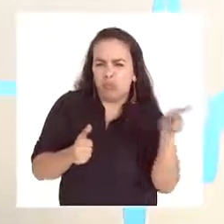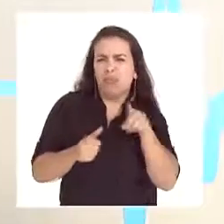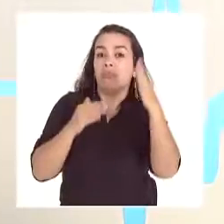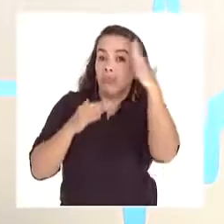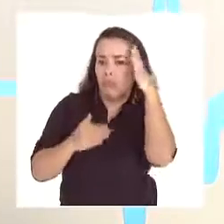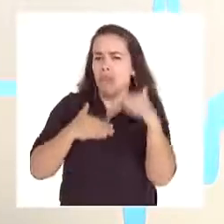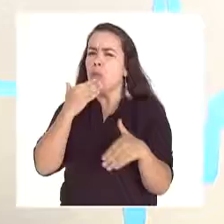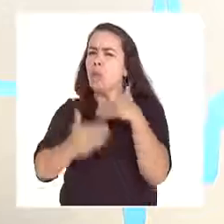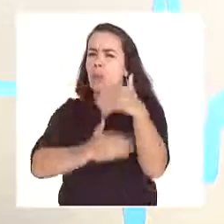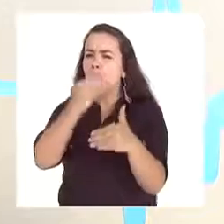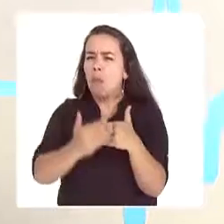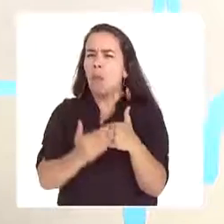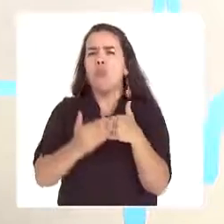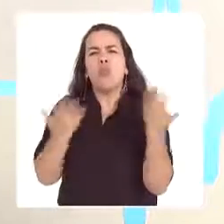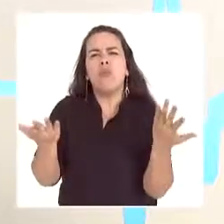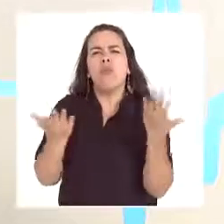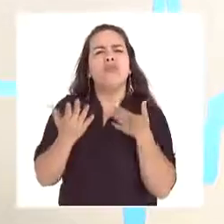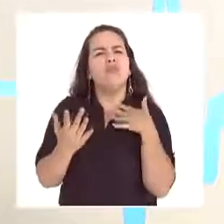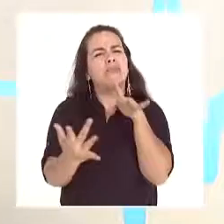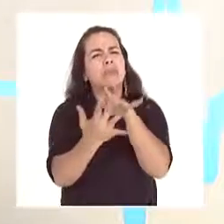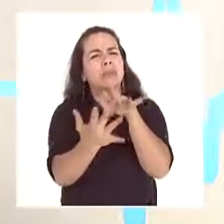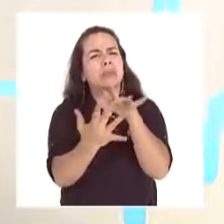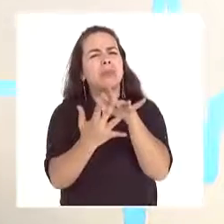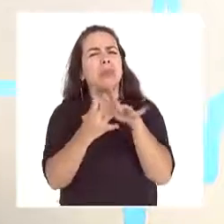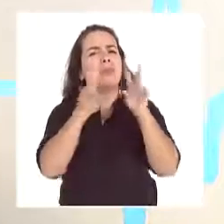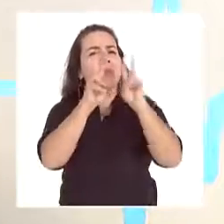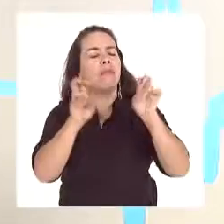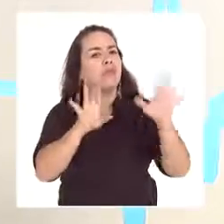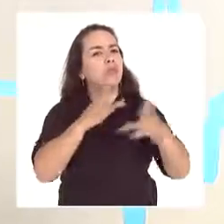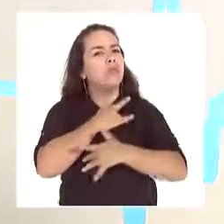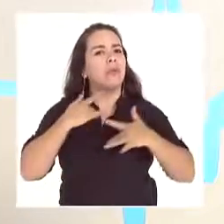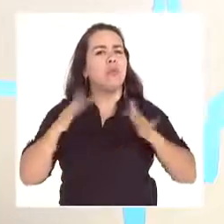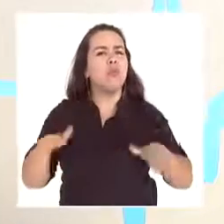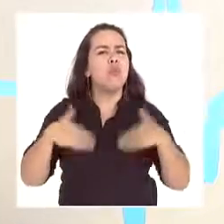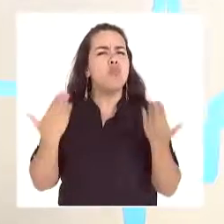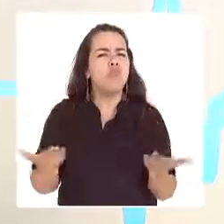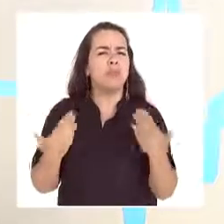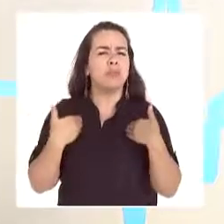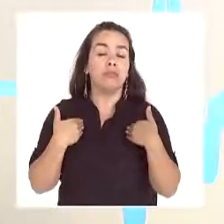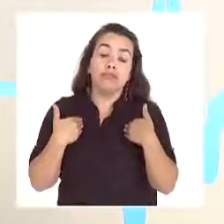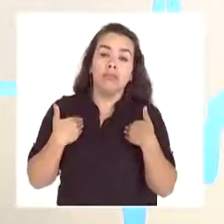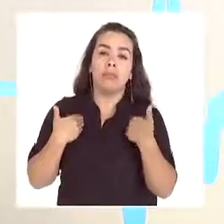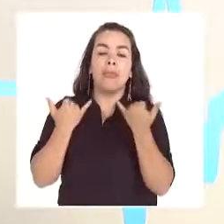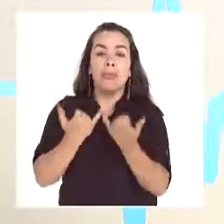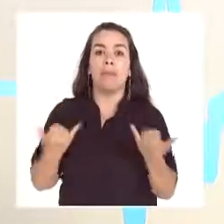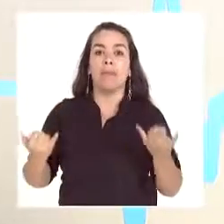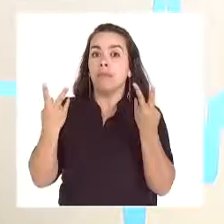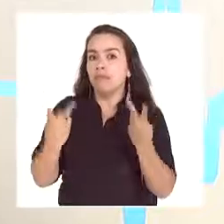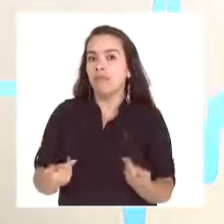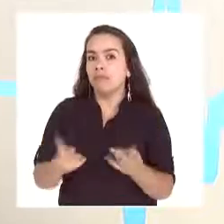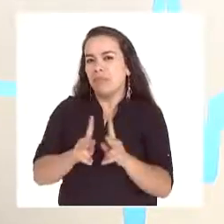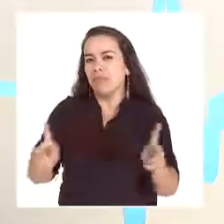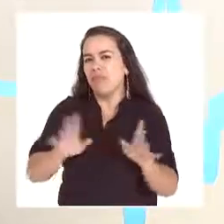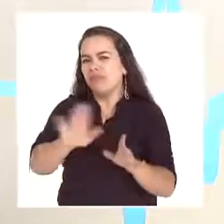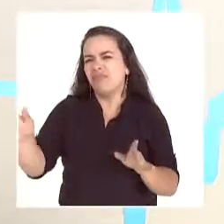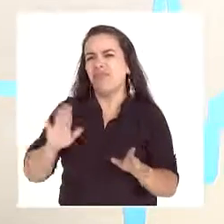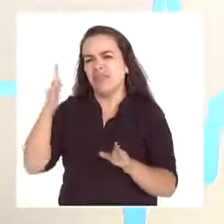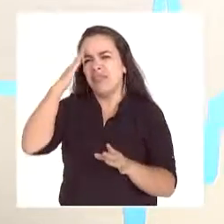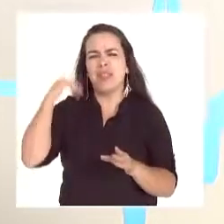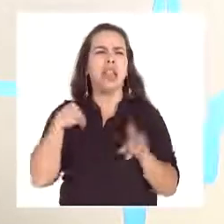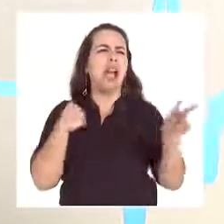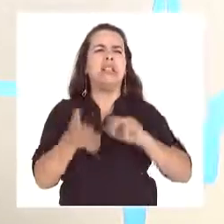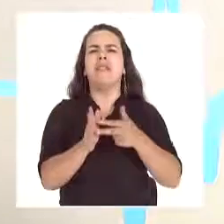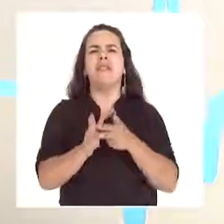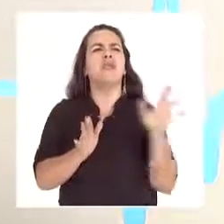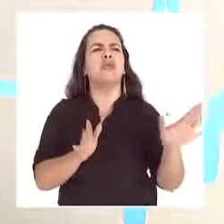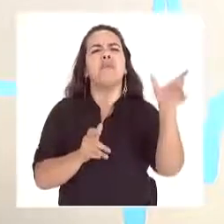vayan familiarizando con estos términos de salud. Y entonces muchas personas dirán, es que eso nada más le da a los gordos, porque